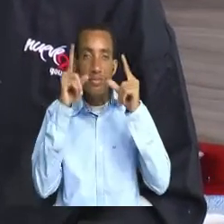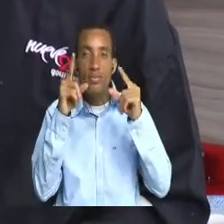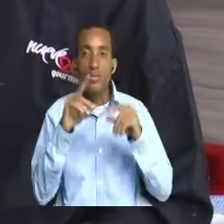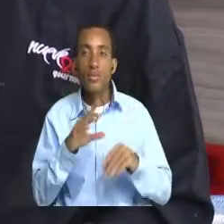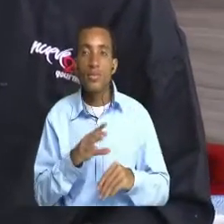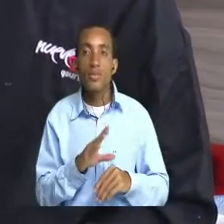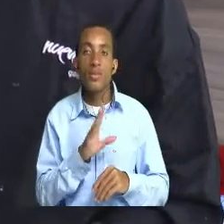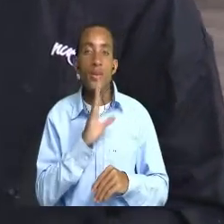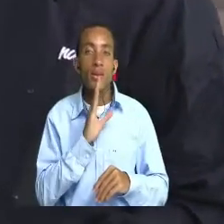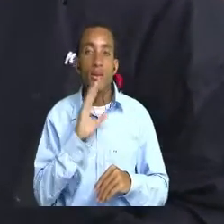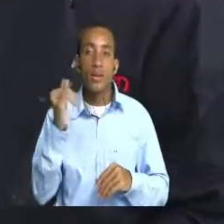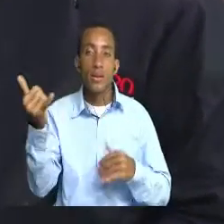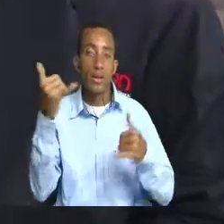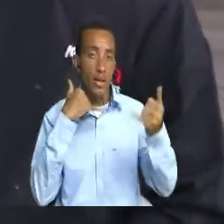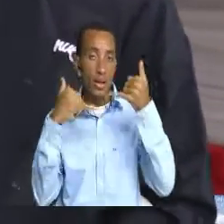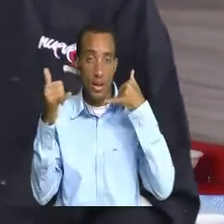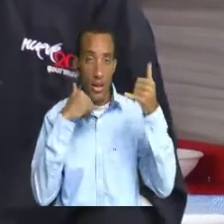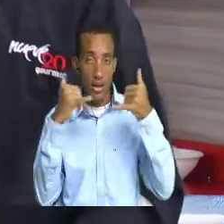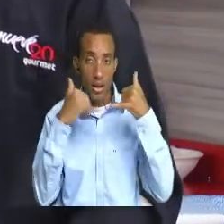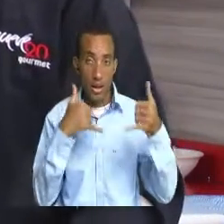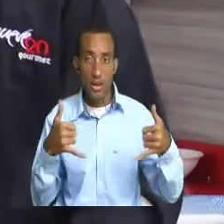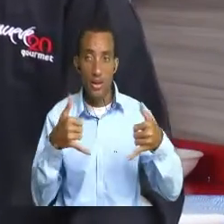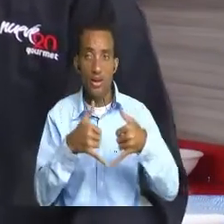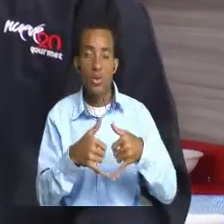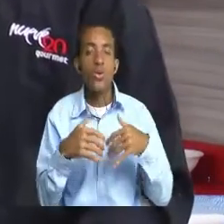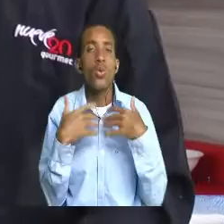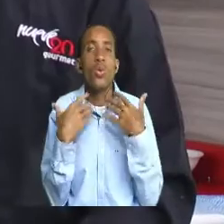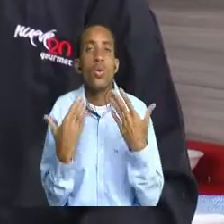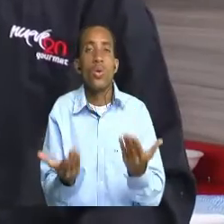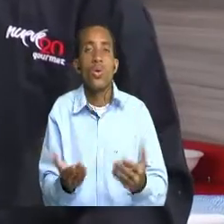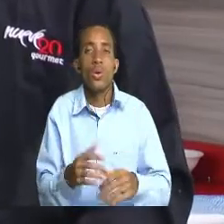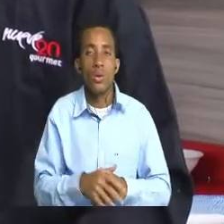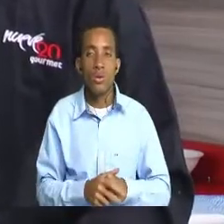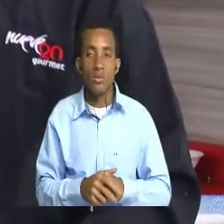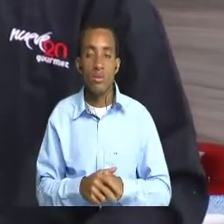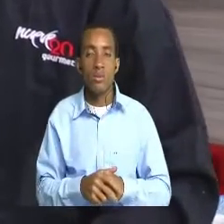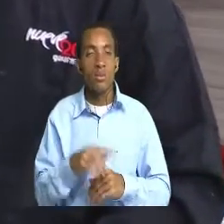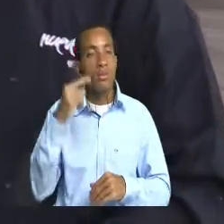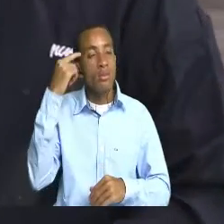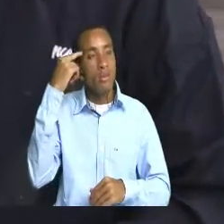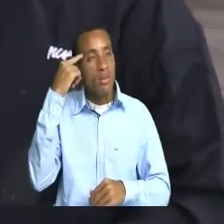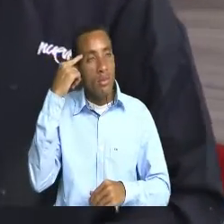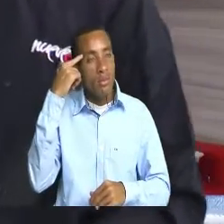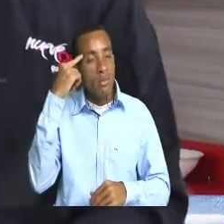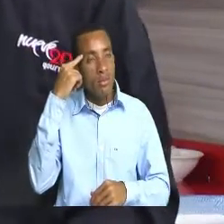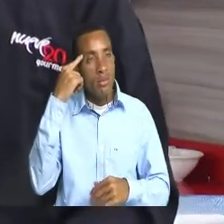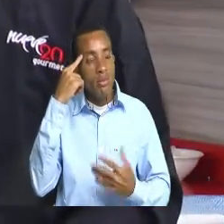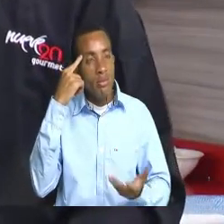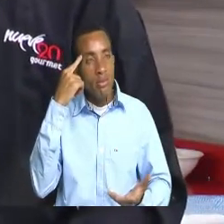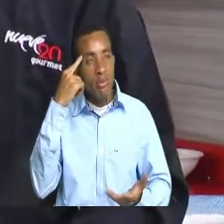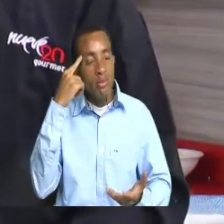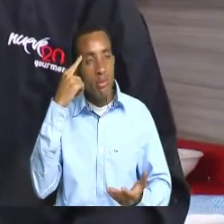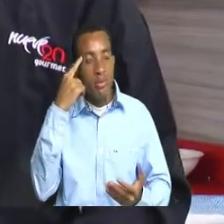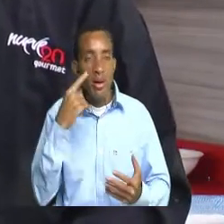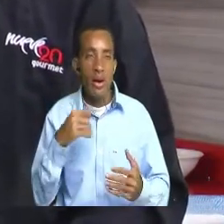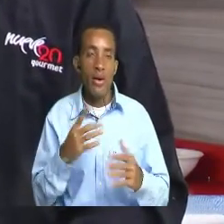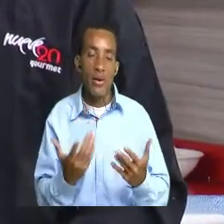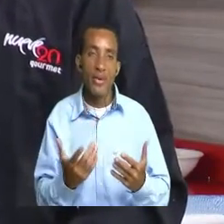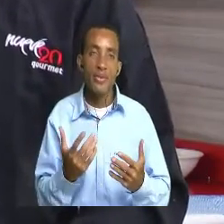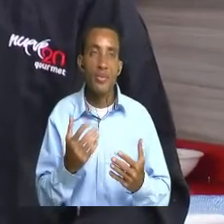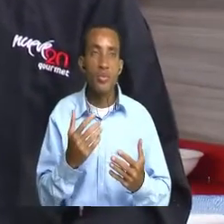televidentes que nos quieran llamar y comunicarse con nosotros y decirnos cómo y cómo han pensado como han visto esta temporada de a pedir de boca de